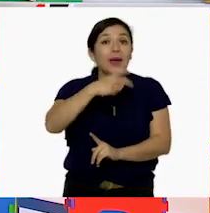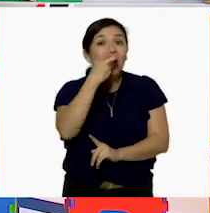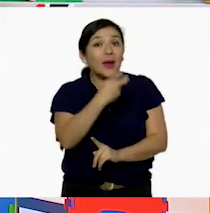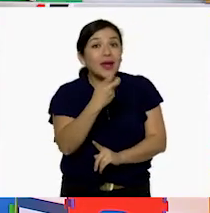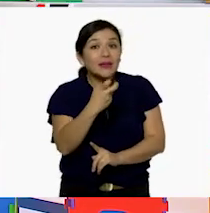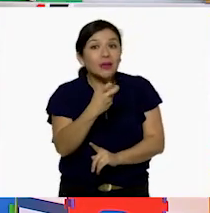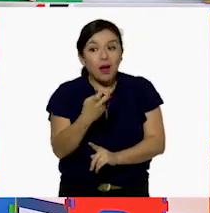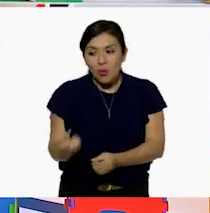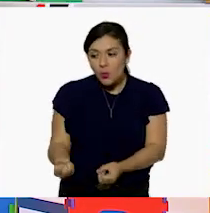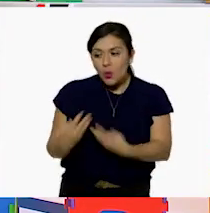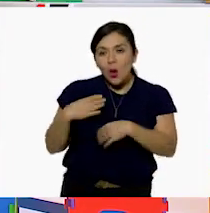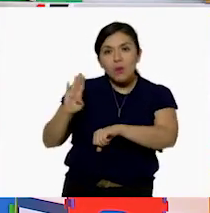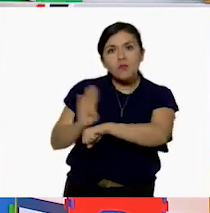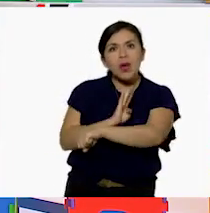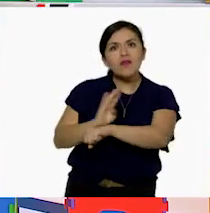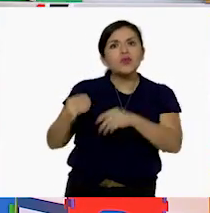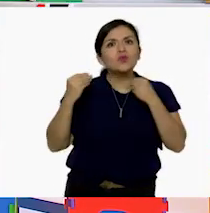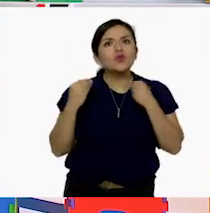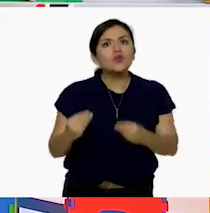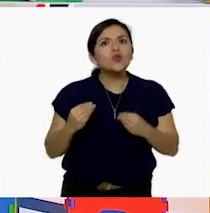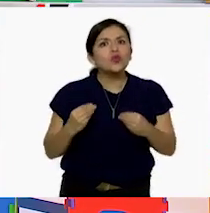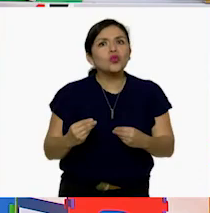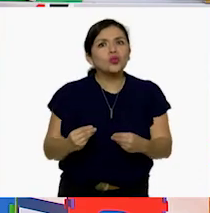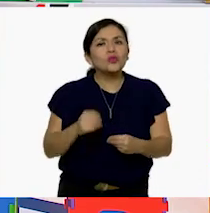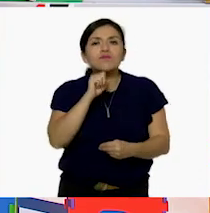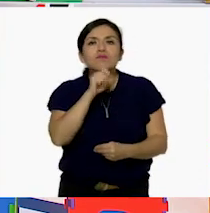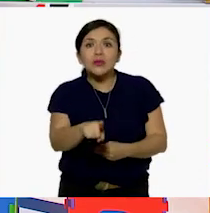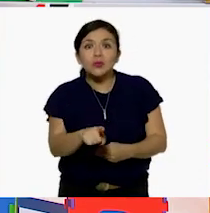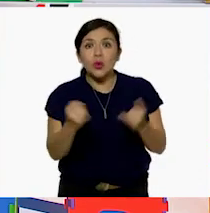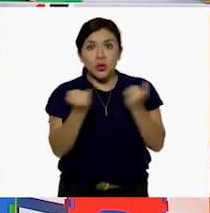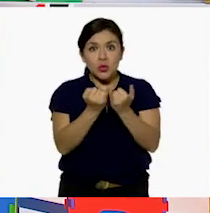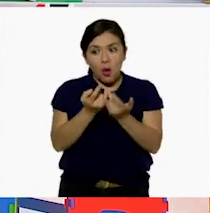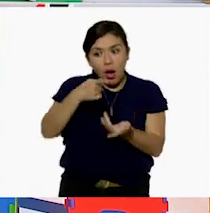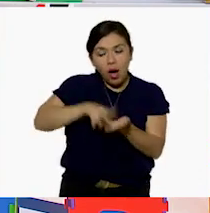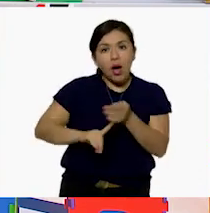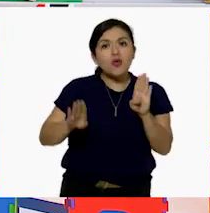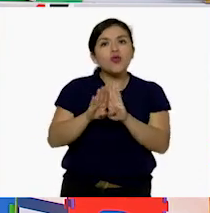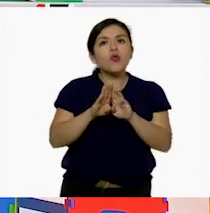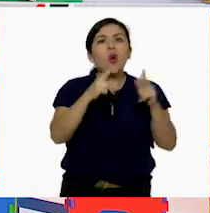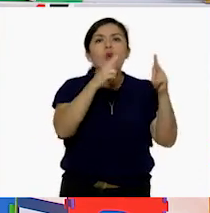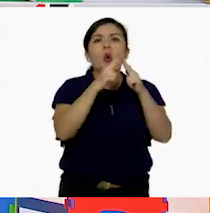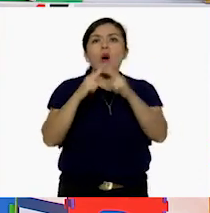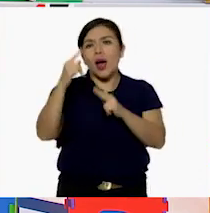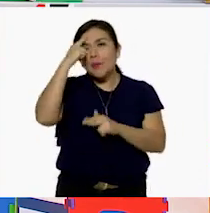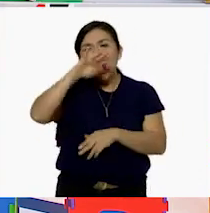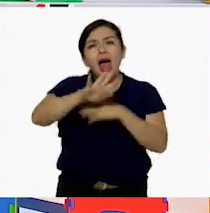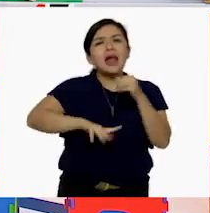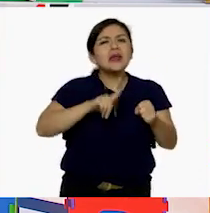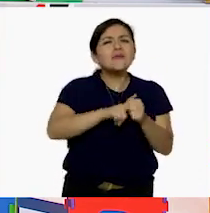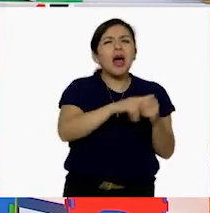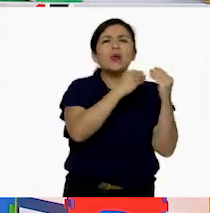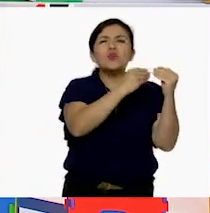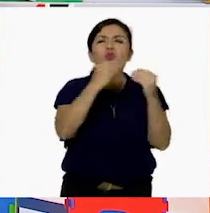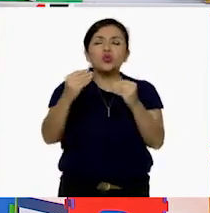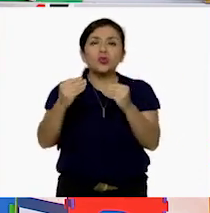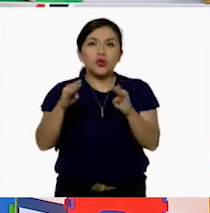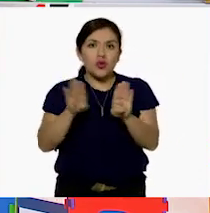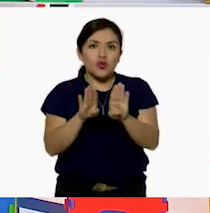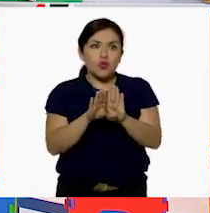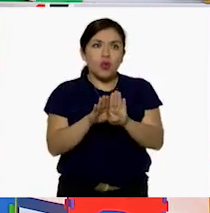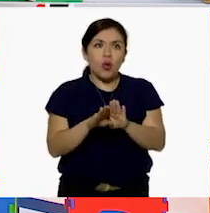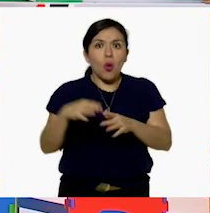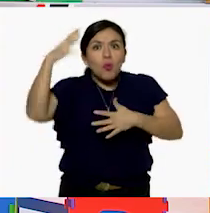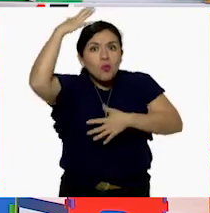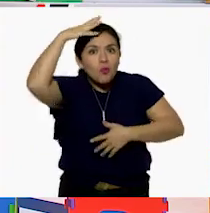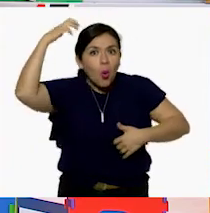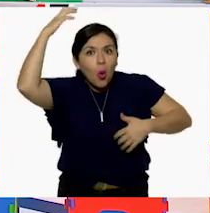tenemos muchos beneficios de ella y no solamente eso, Pepe, también representan el hogar de diversas especies de animales, como los